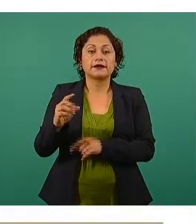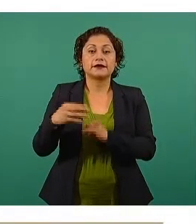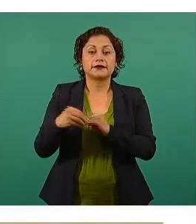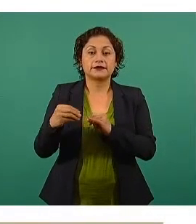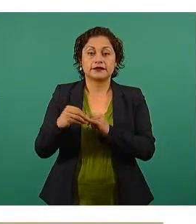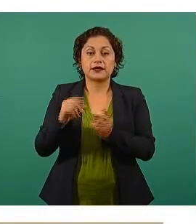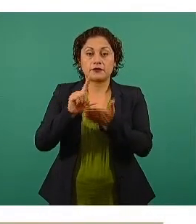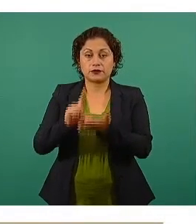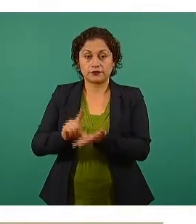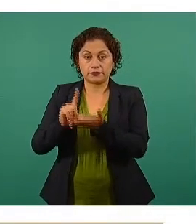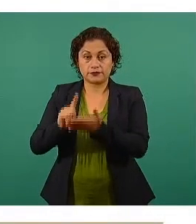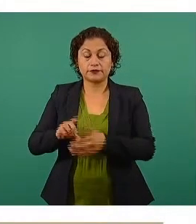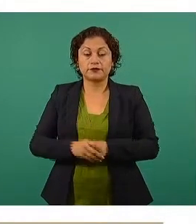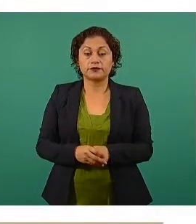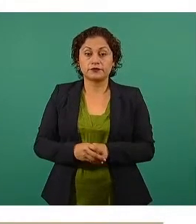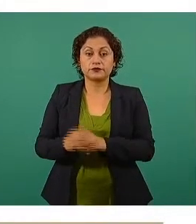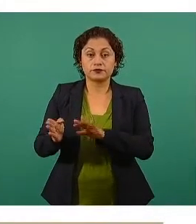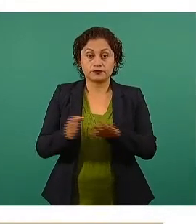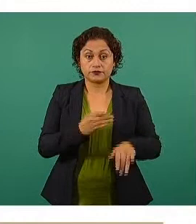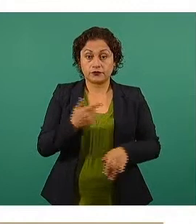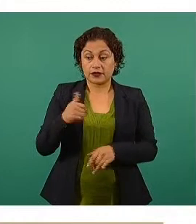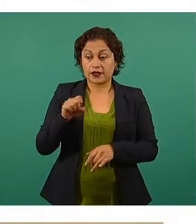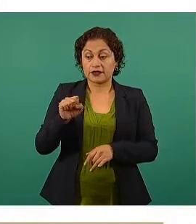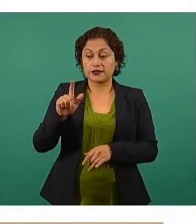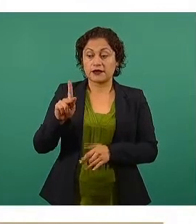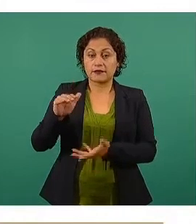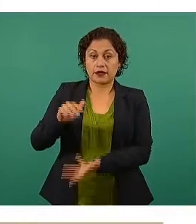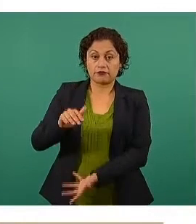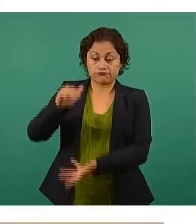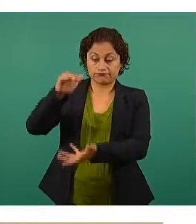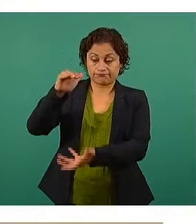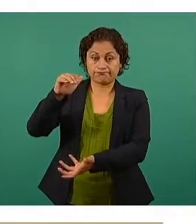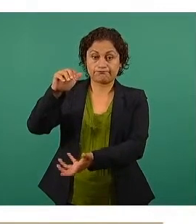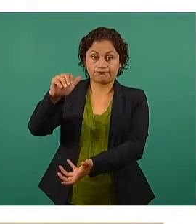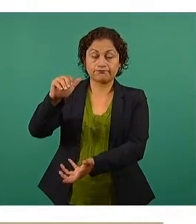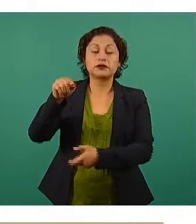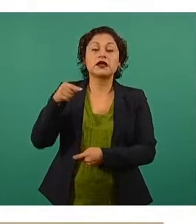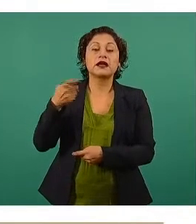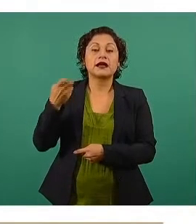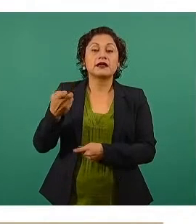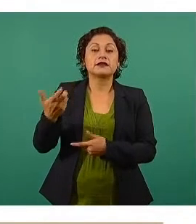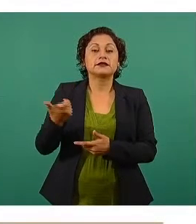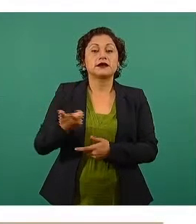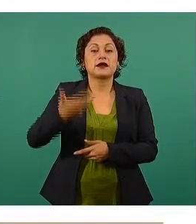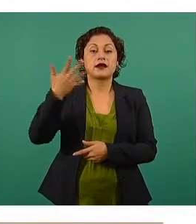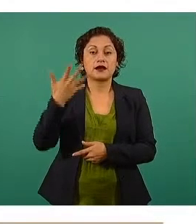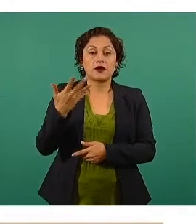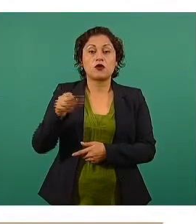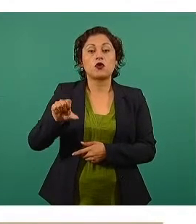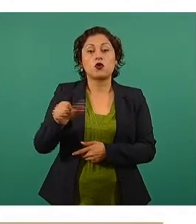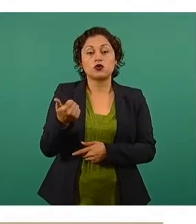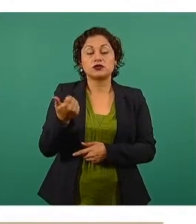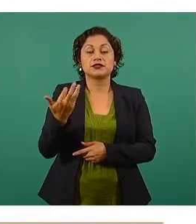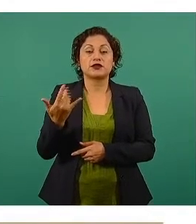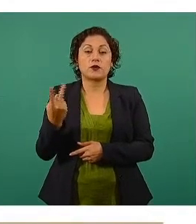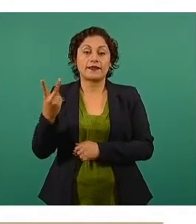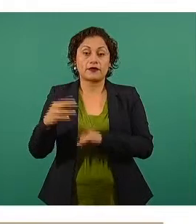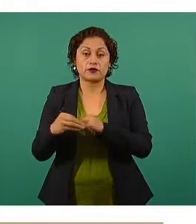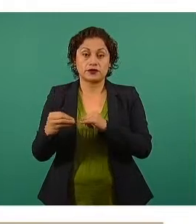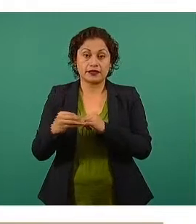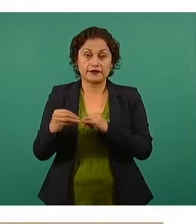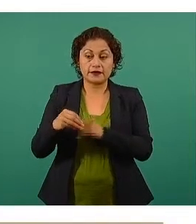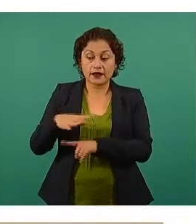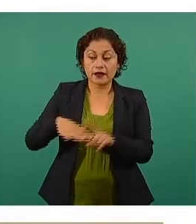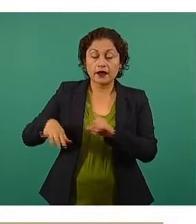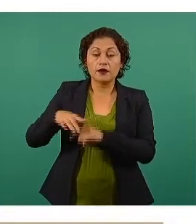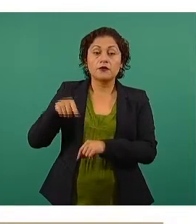por litro. En el gas LP en cilindro, el indicador de ganancia más alto, con 11 pesos con 52 centavos, lo encontramos